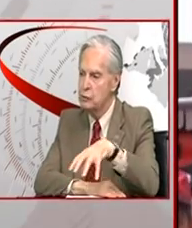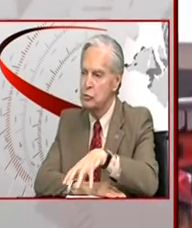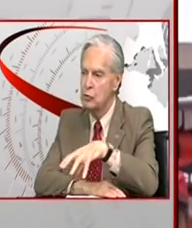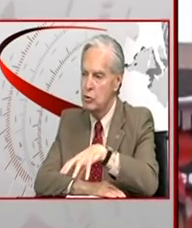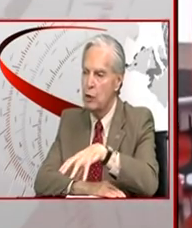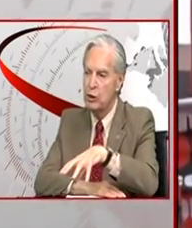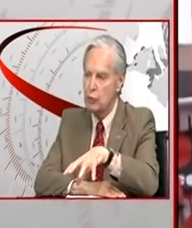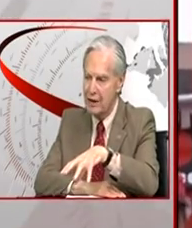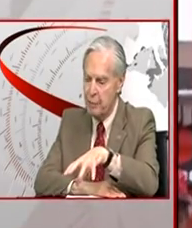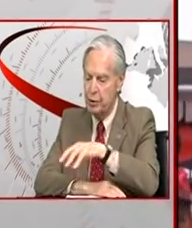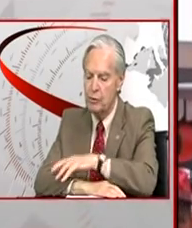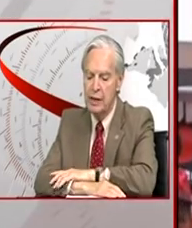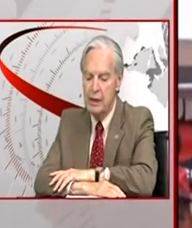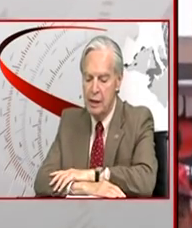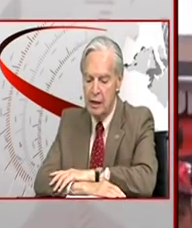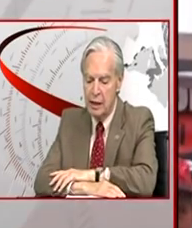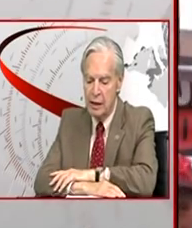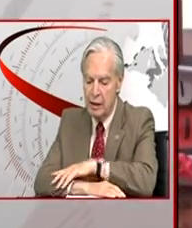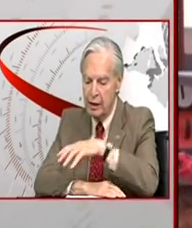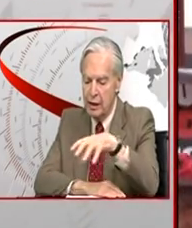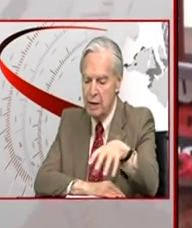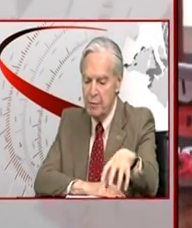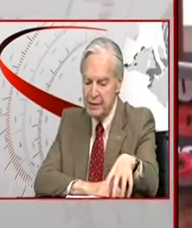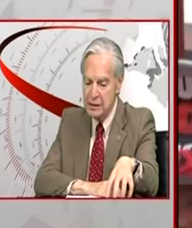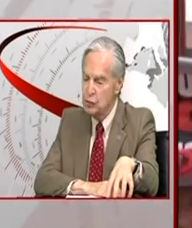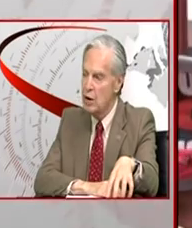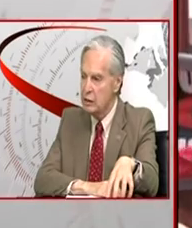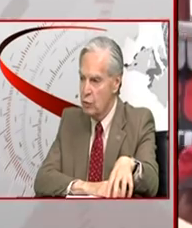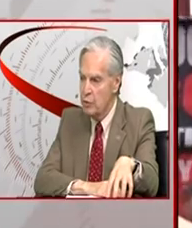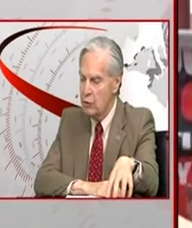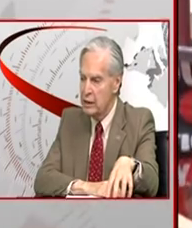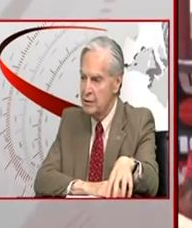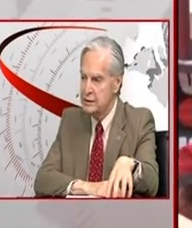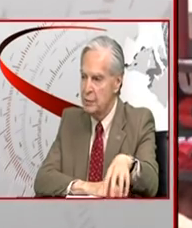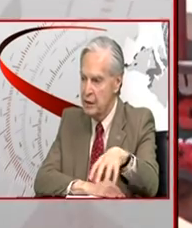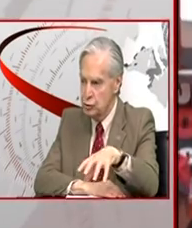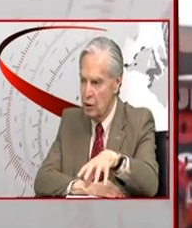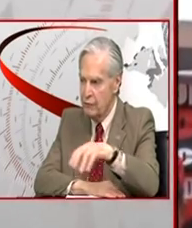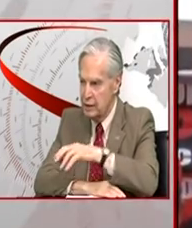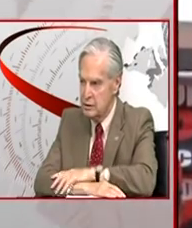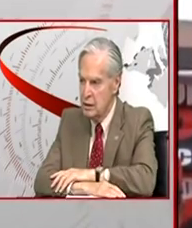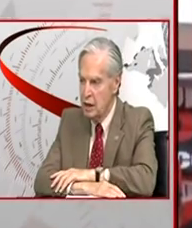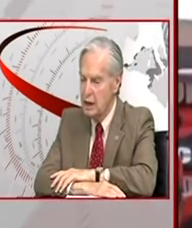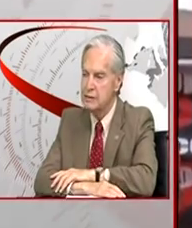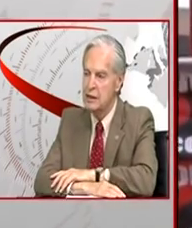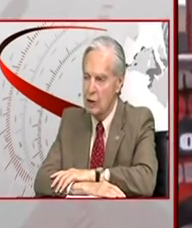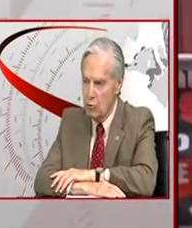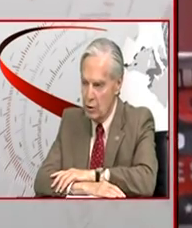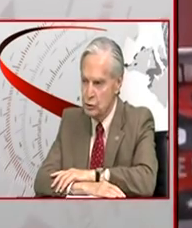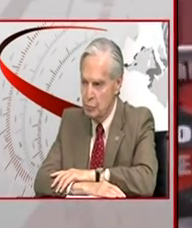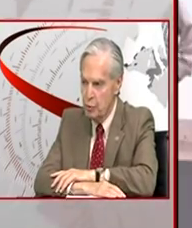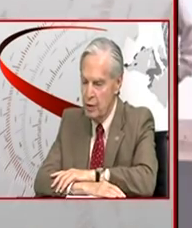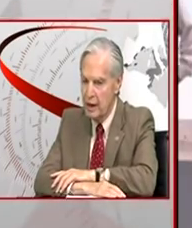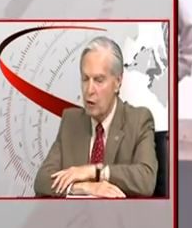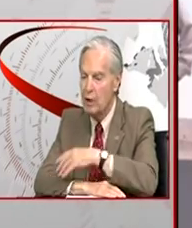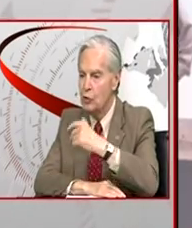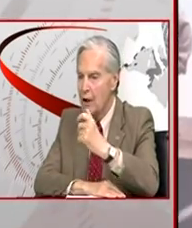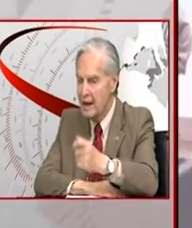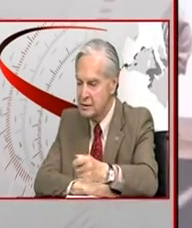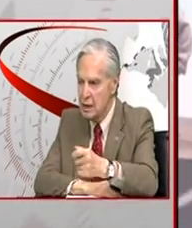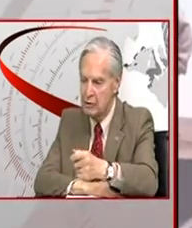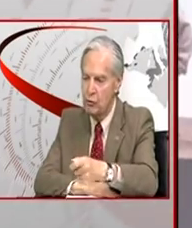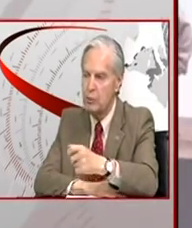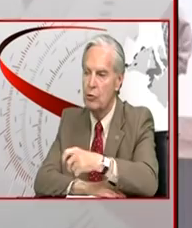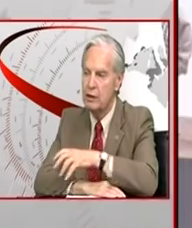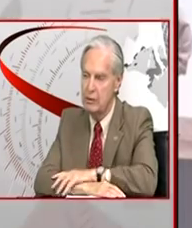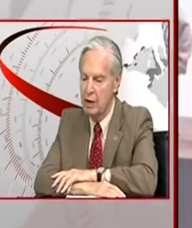un recuento rápido quien empieza es toda la reforma educativa sea pedida chuayffet era secretario de educación pública cuando